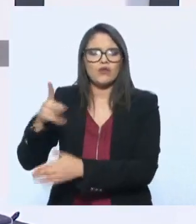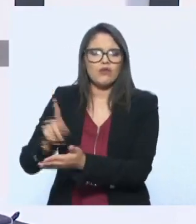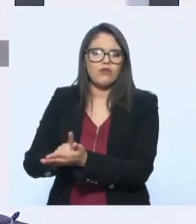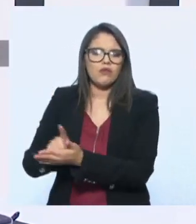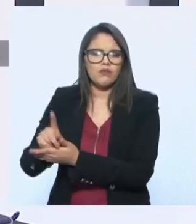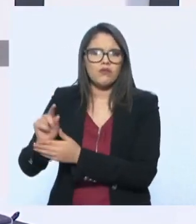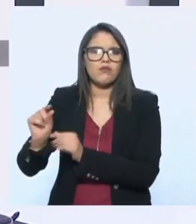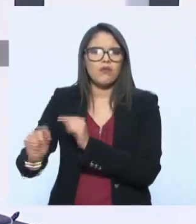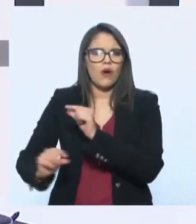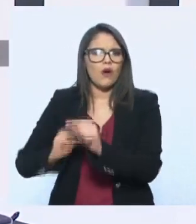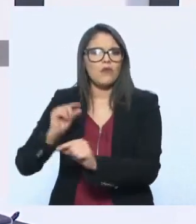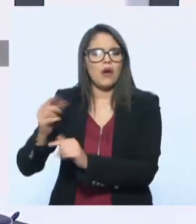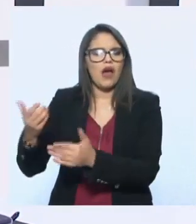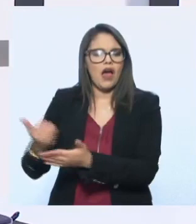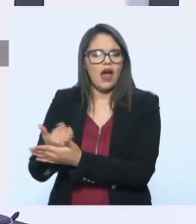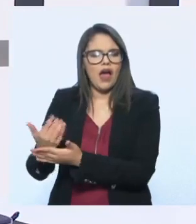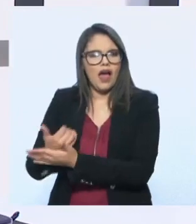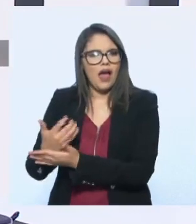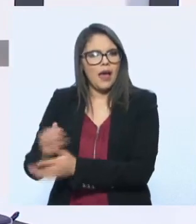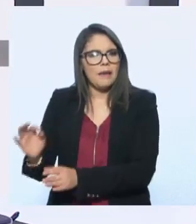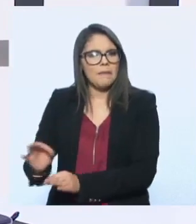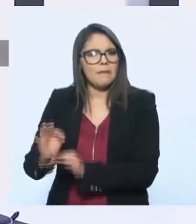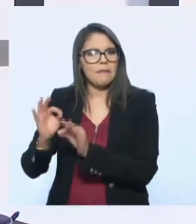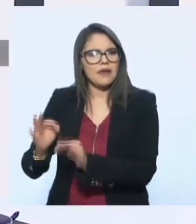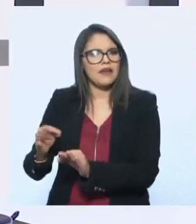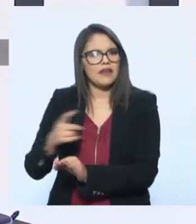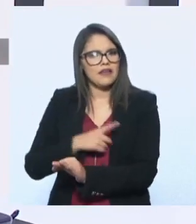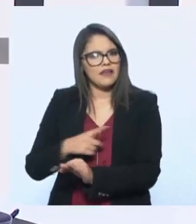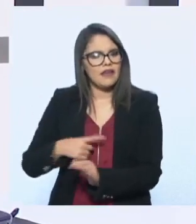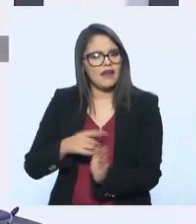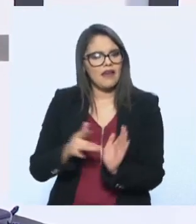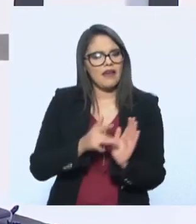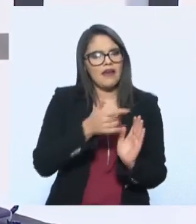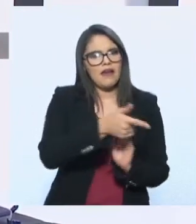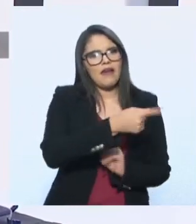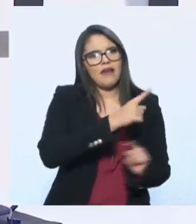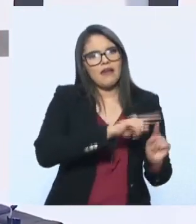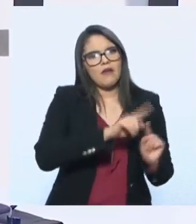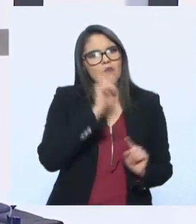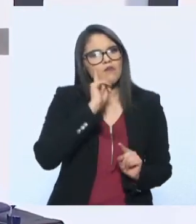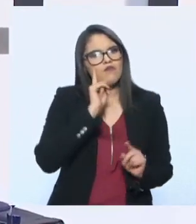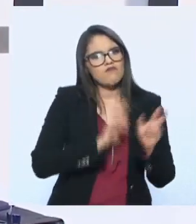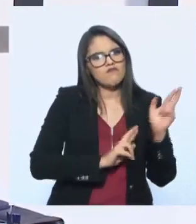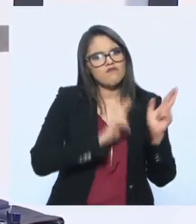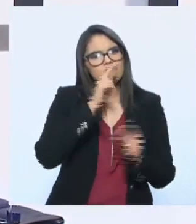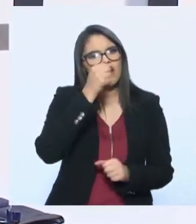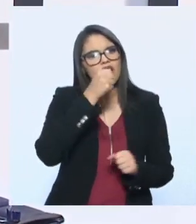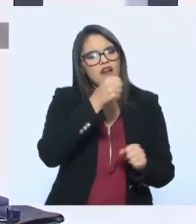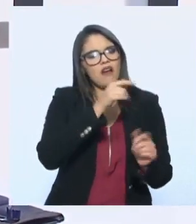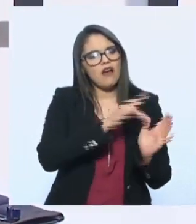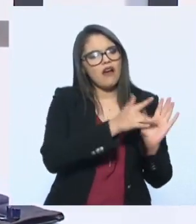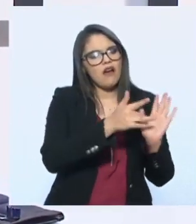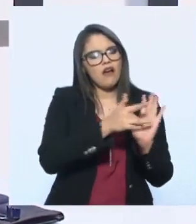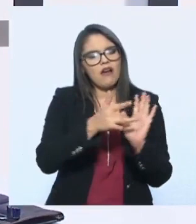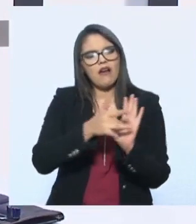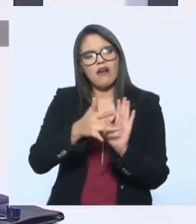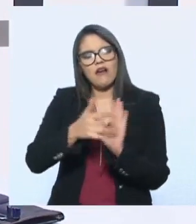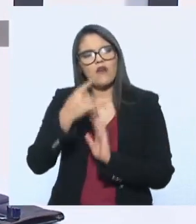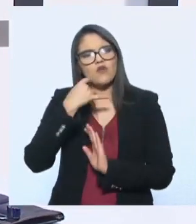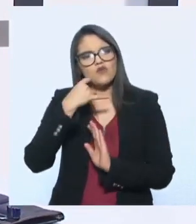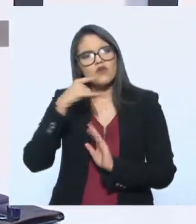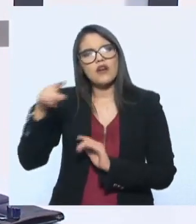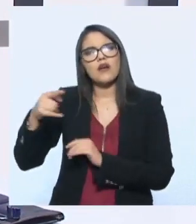ganado y que se ha podido alcanzar por parte de movimientos de mujeres en todo el mundo y particularmente aquí en México.